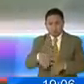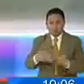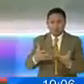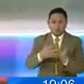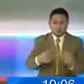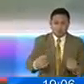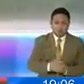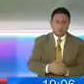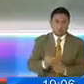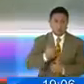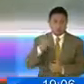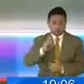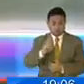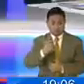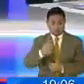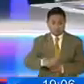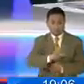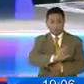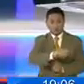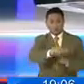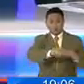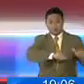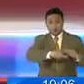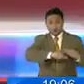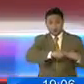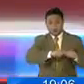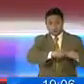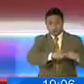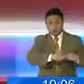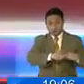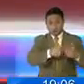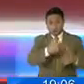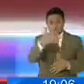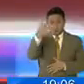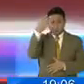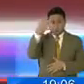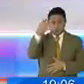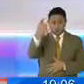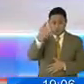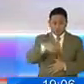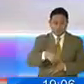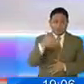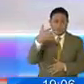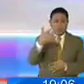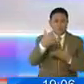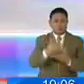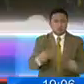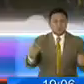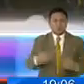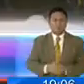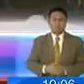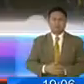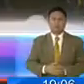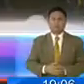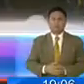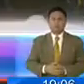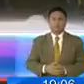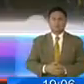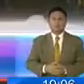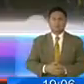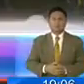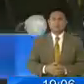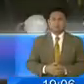era necesario que los estrategas de campaña bajen el discurso de tarima a un discurso de soluciones. Yo creo que perdieron